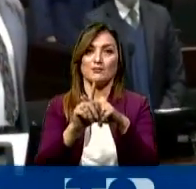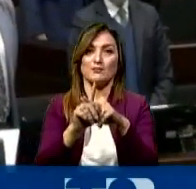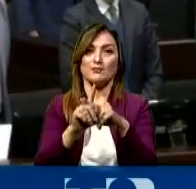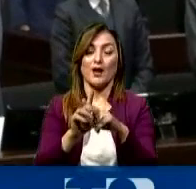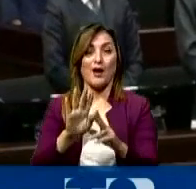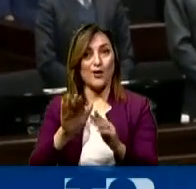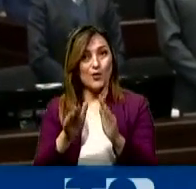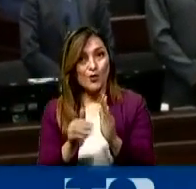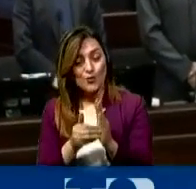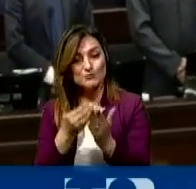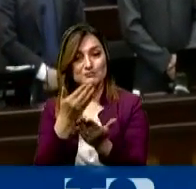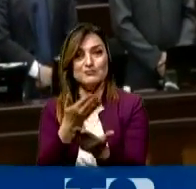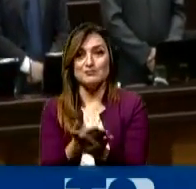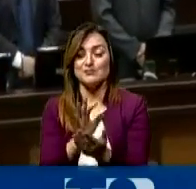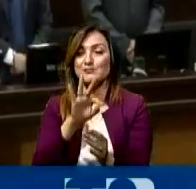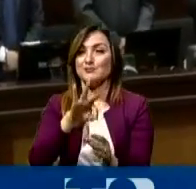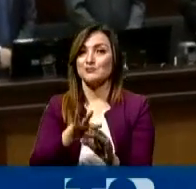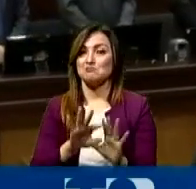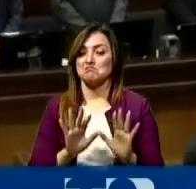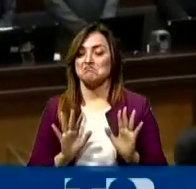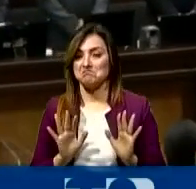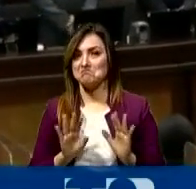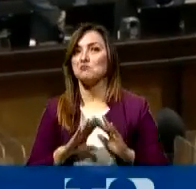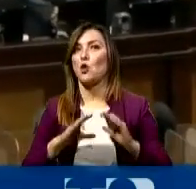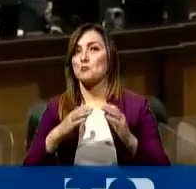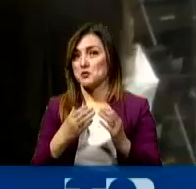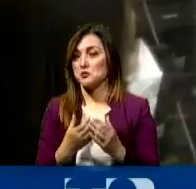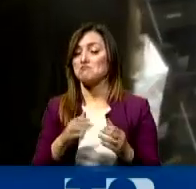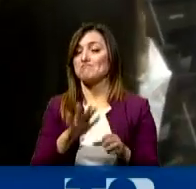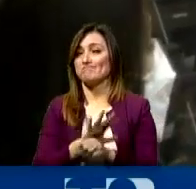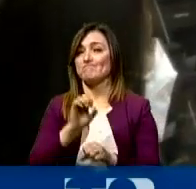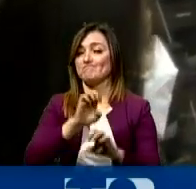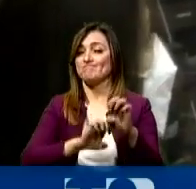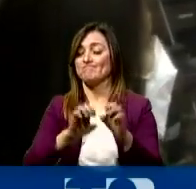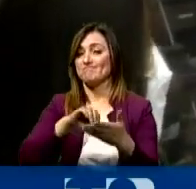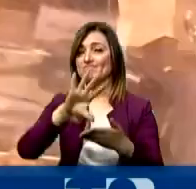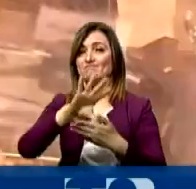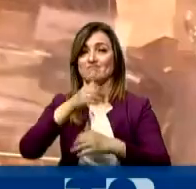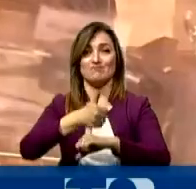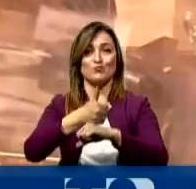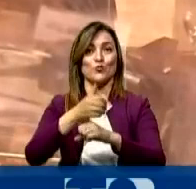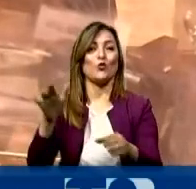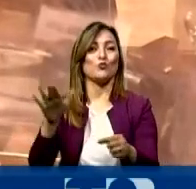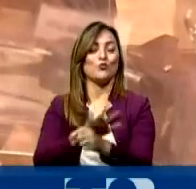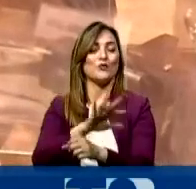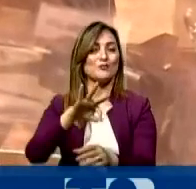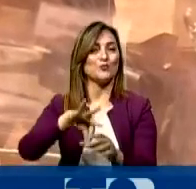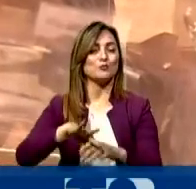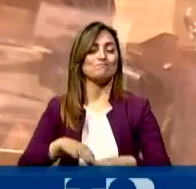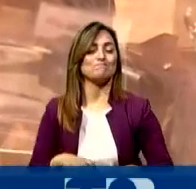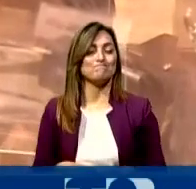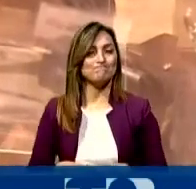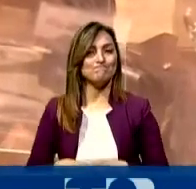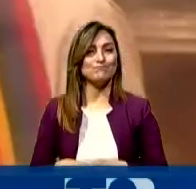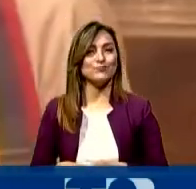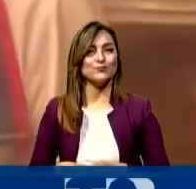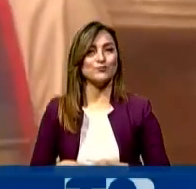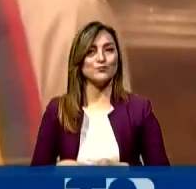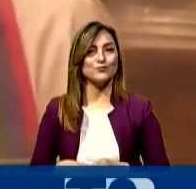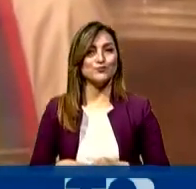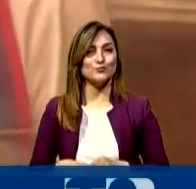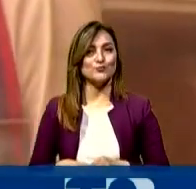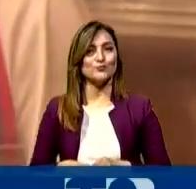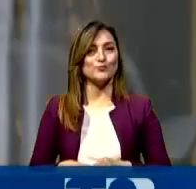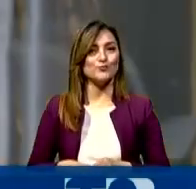la mesa no se descarta que ahora sí puedan completar esos votos tener ya una mayoría en firme en cualquier caso